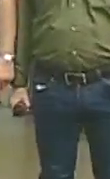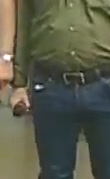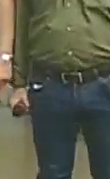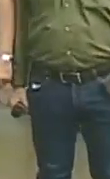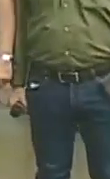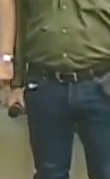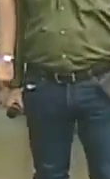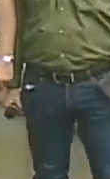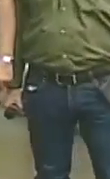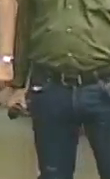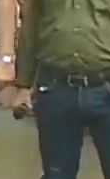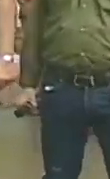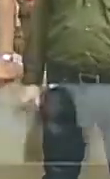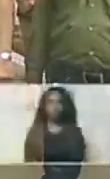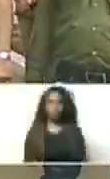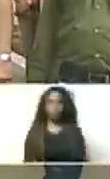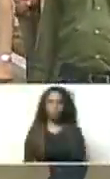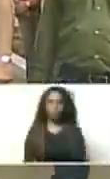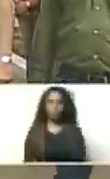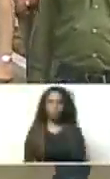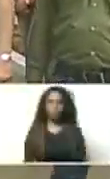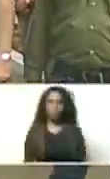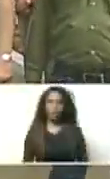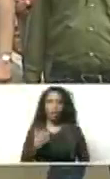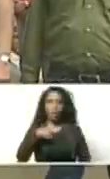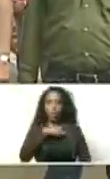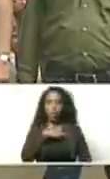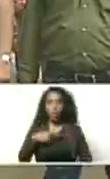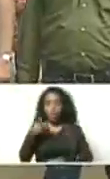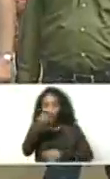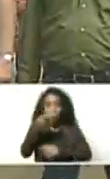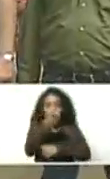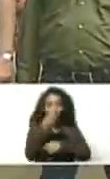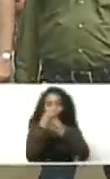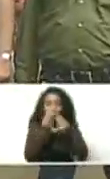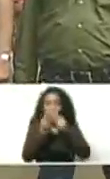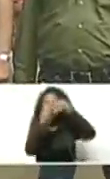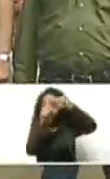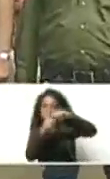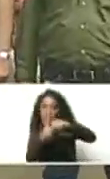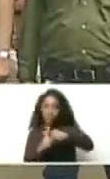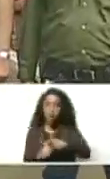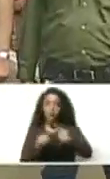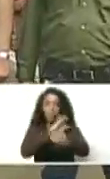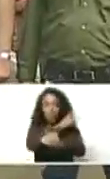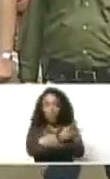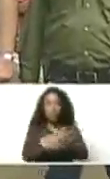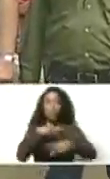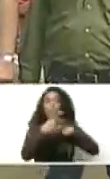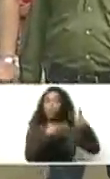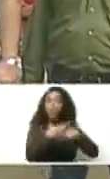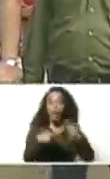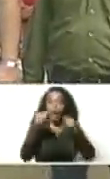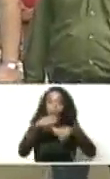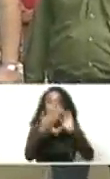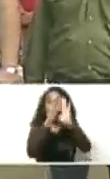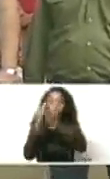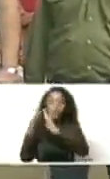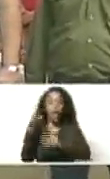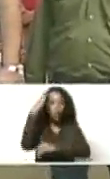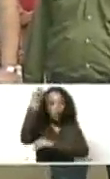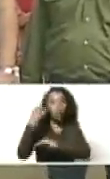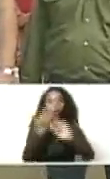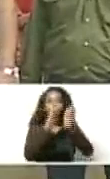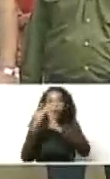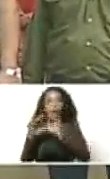más alto. Estamos buscando una acumulación de fuerzas productivas en la comuna, en el Consejo Comunal,